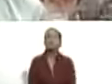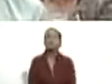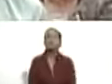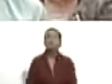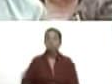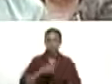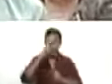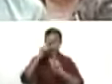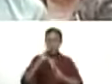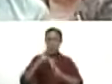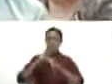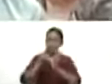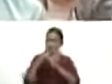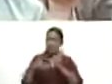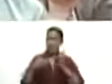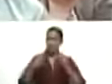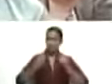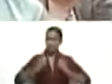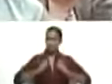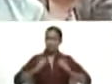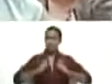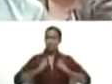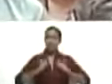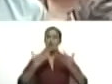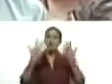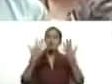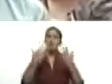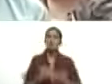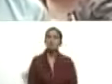el derecho a la vida.